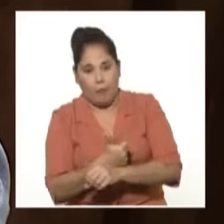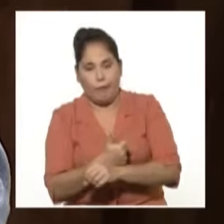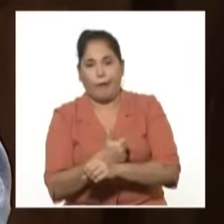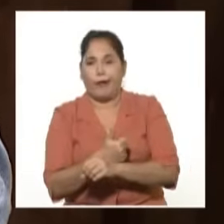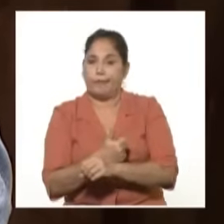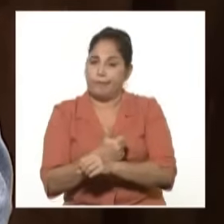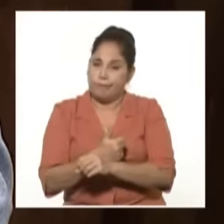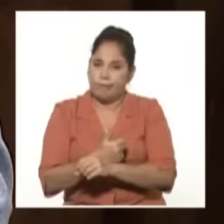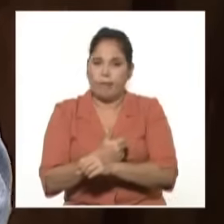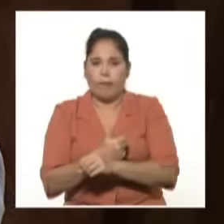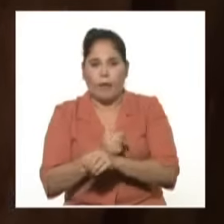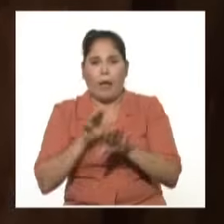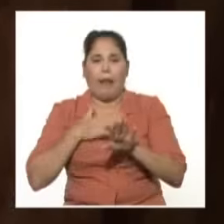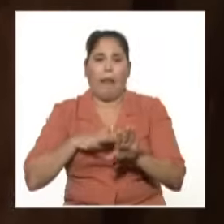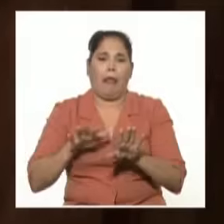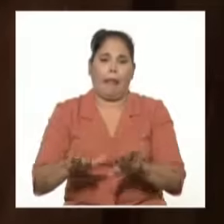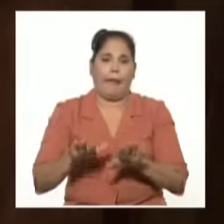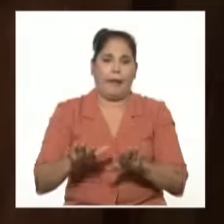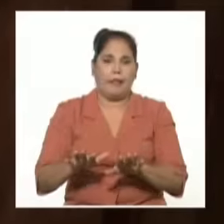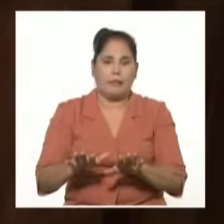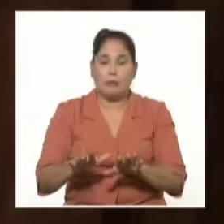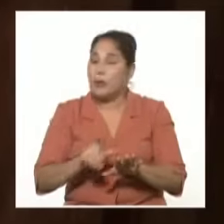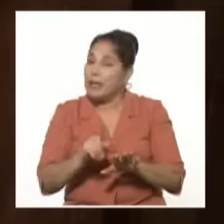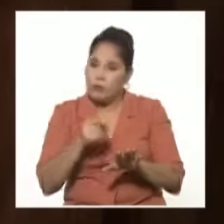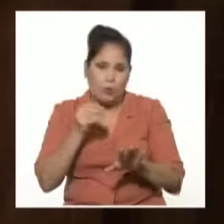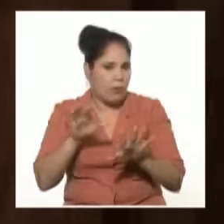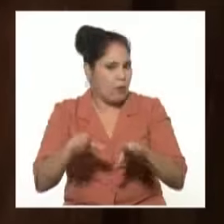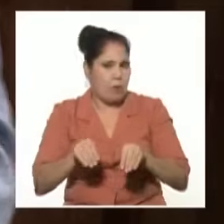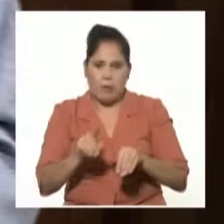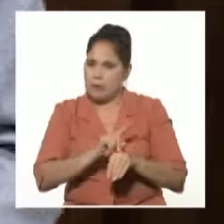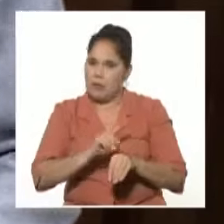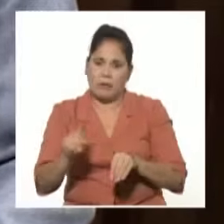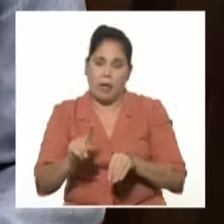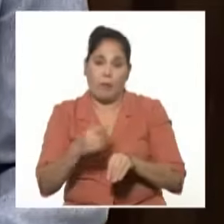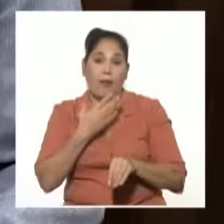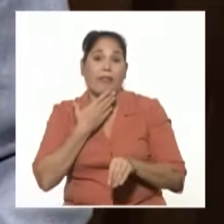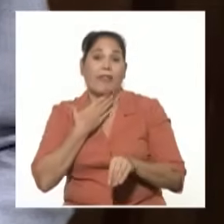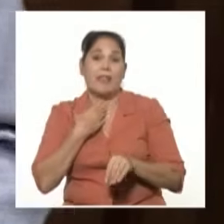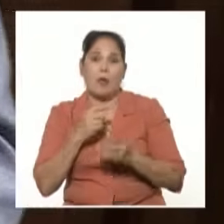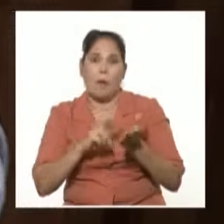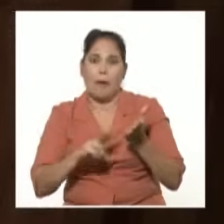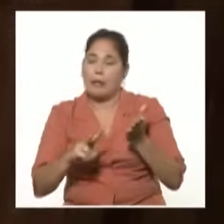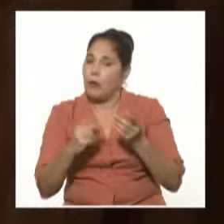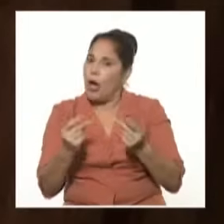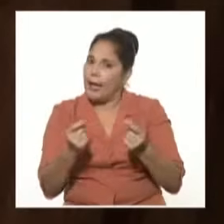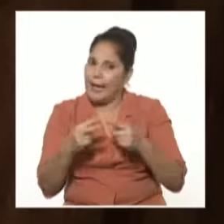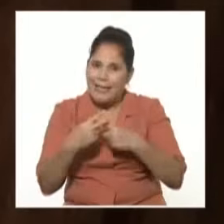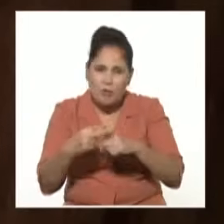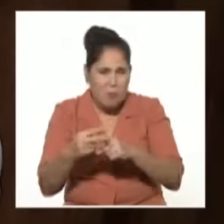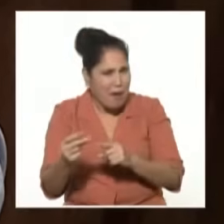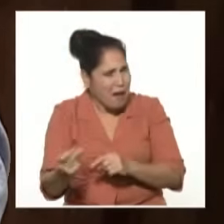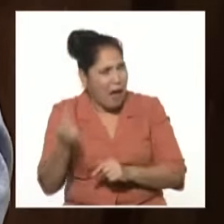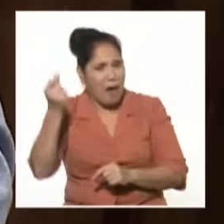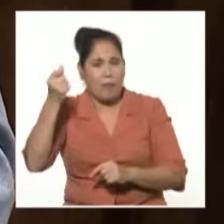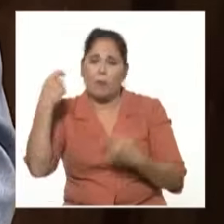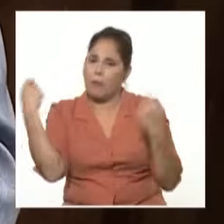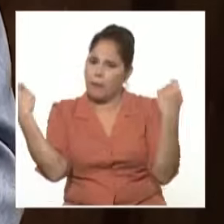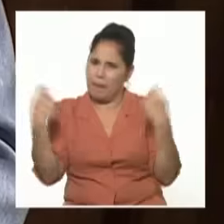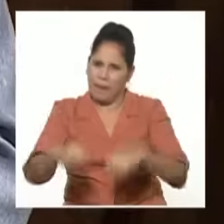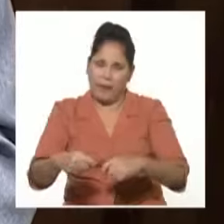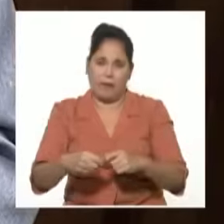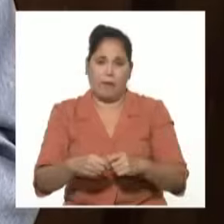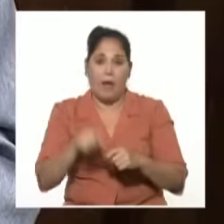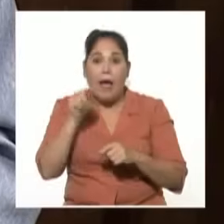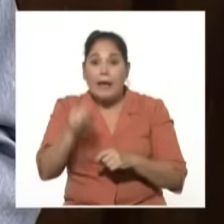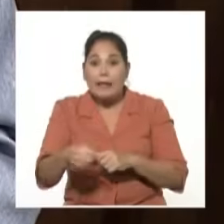la inercia ponen frenos inaceptables a la voluntad del partido y a las necesidades del pueblo. Aquí